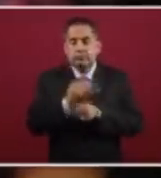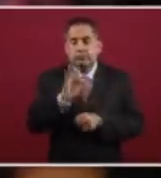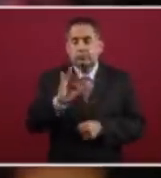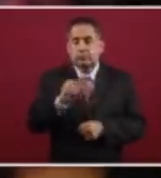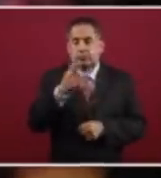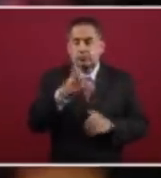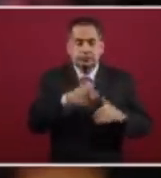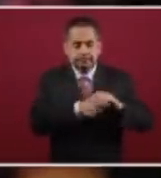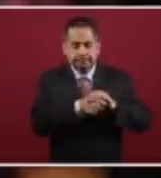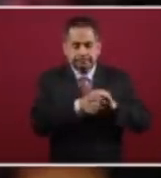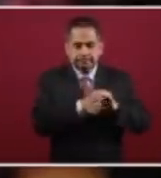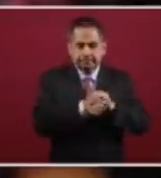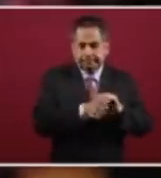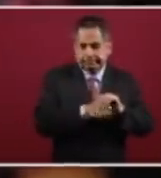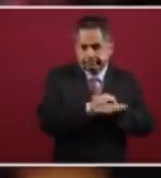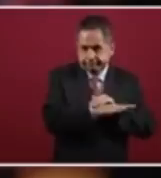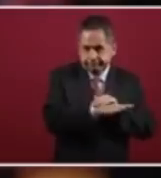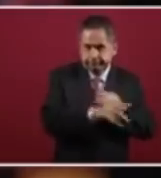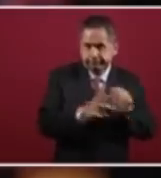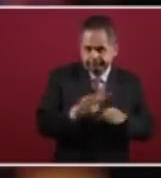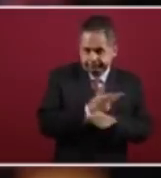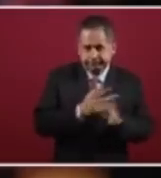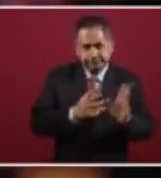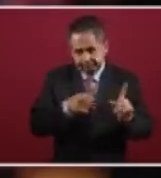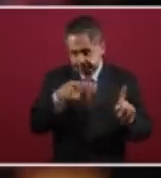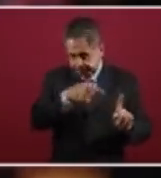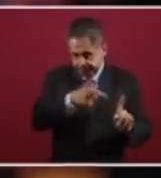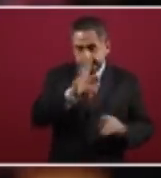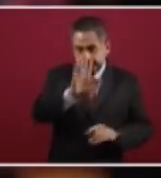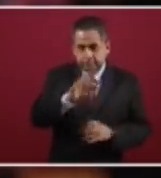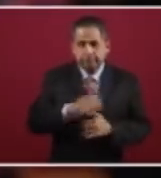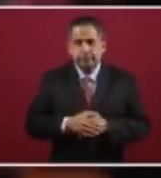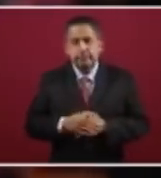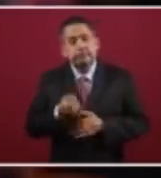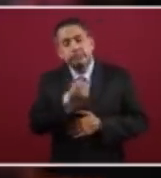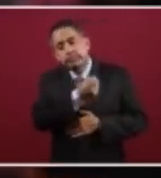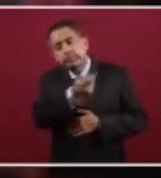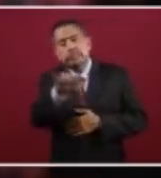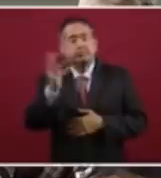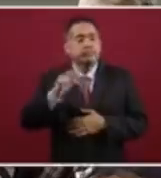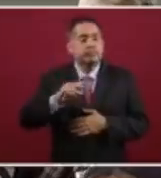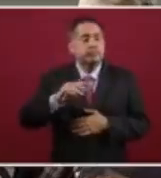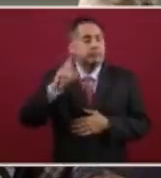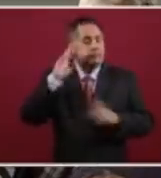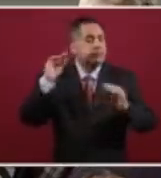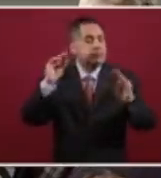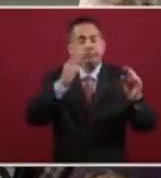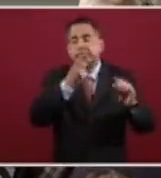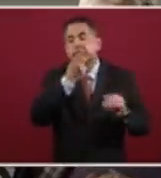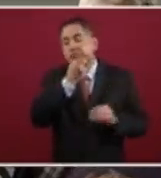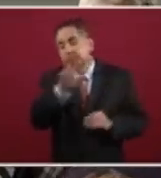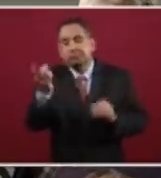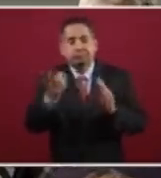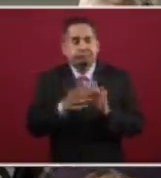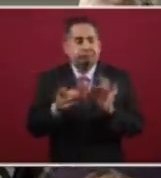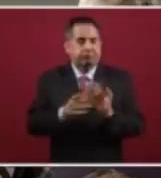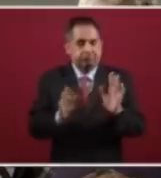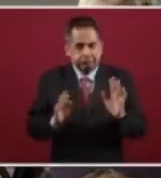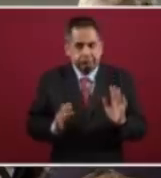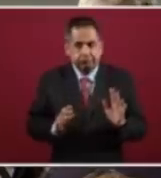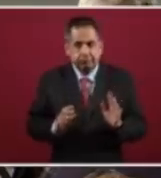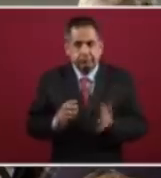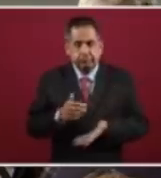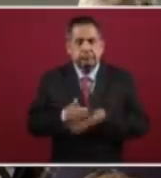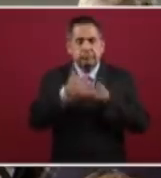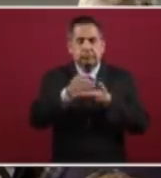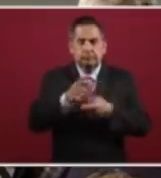Ayotzinapa. En ese sentido, presidente, también hay voces dentro de la sociedad que piden